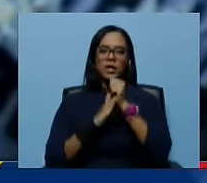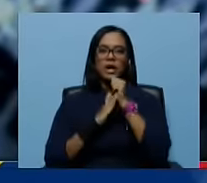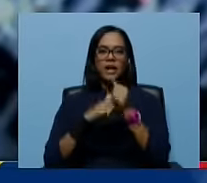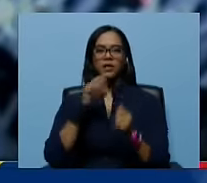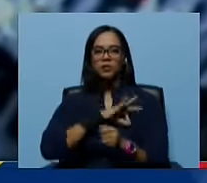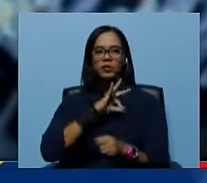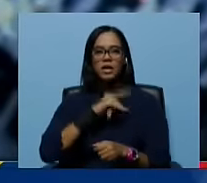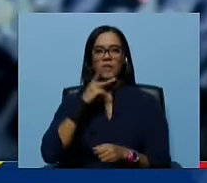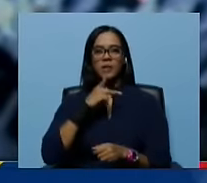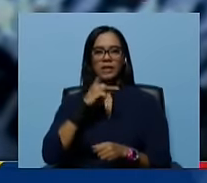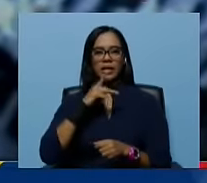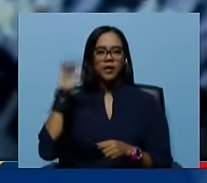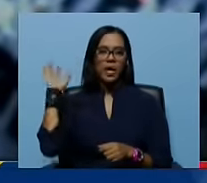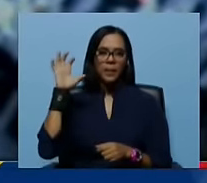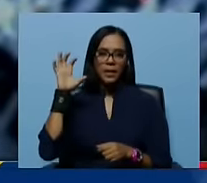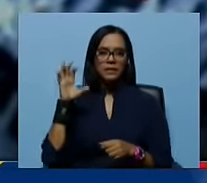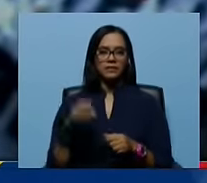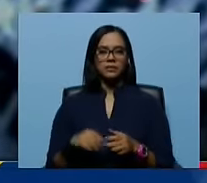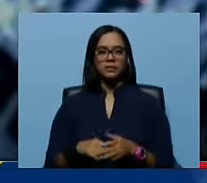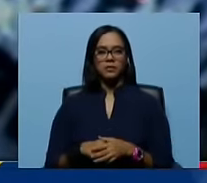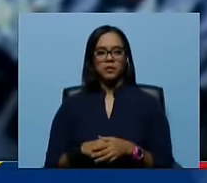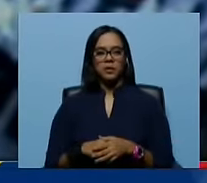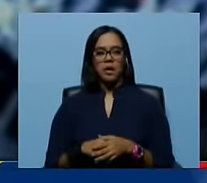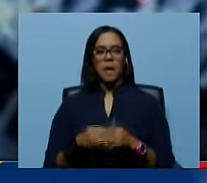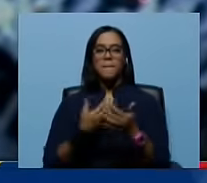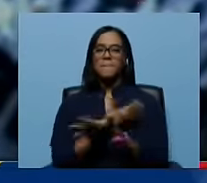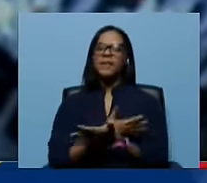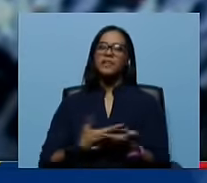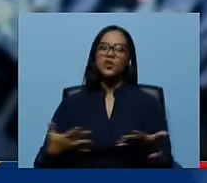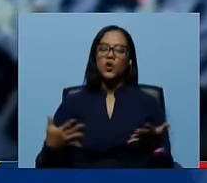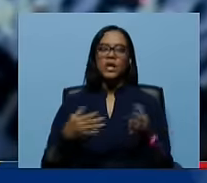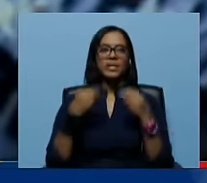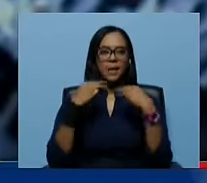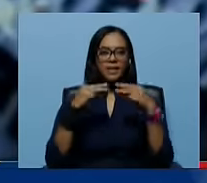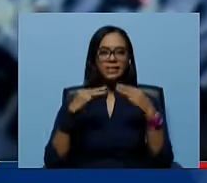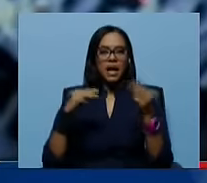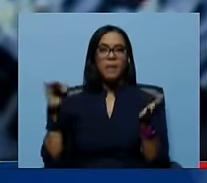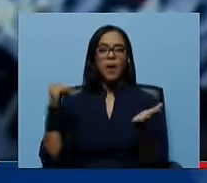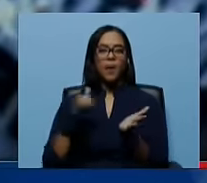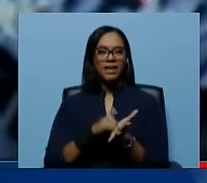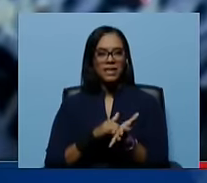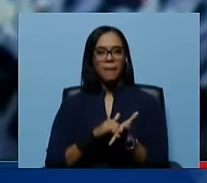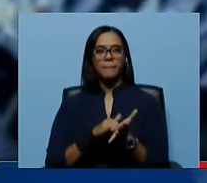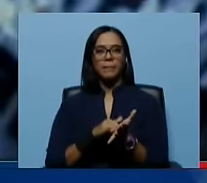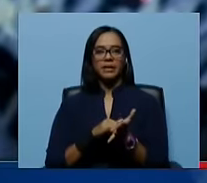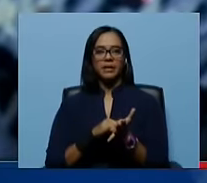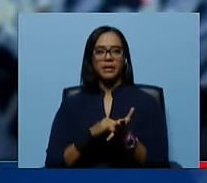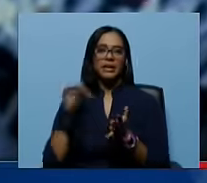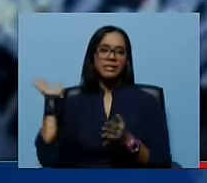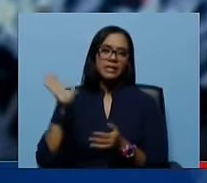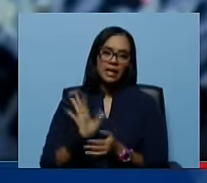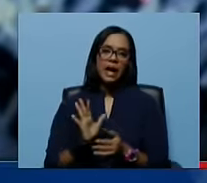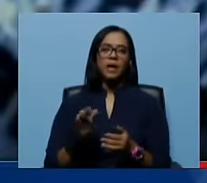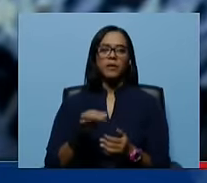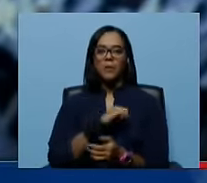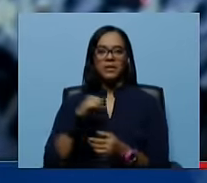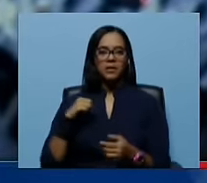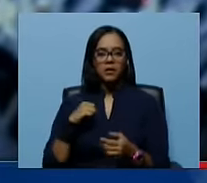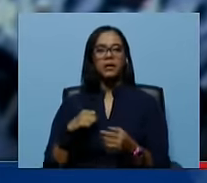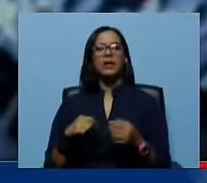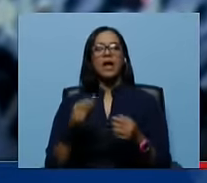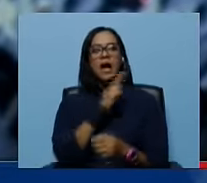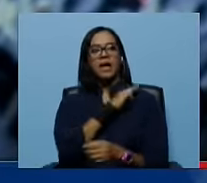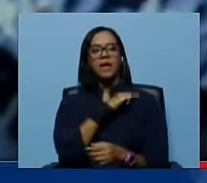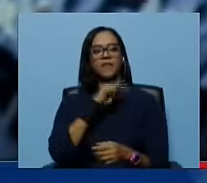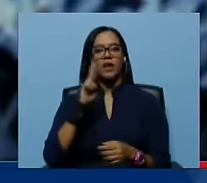y político del país en la base. Millones de mensajes por WhatsApp llegaron de manera particularizada a jefes de